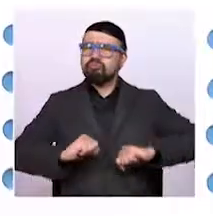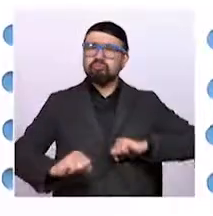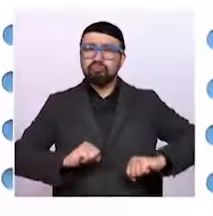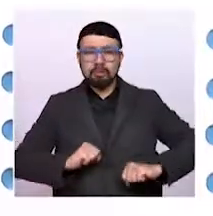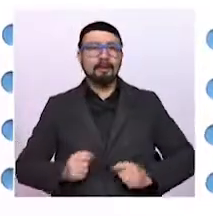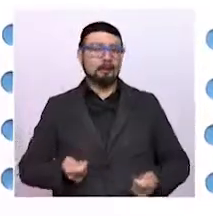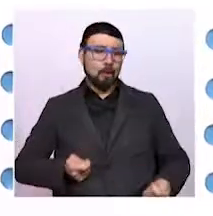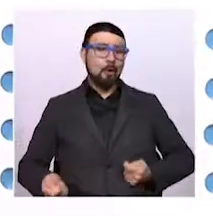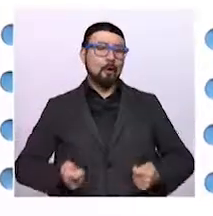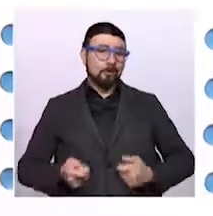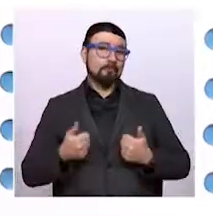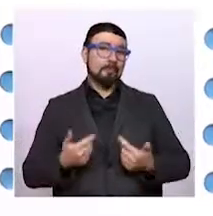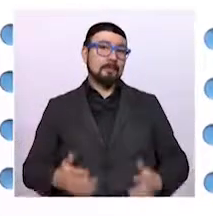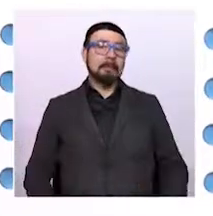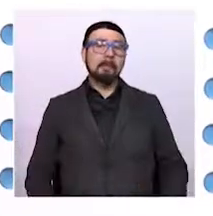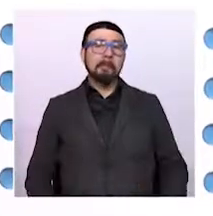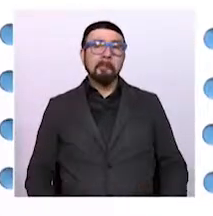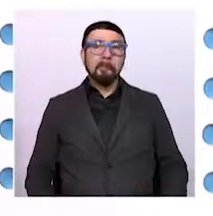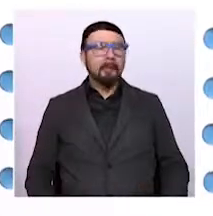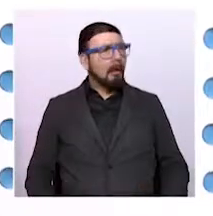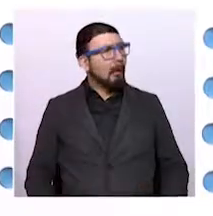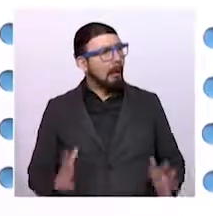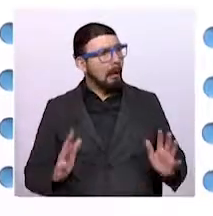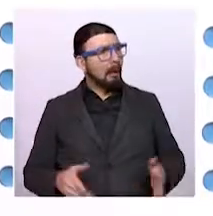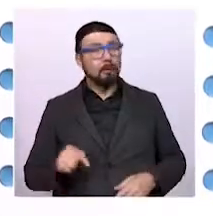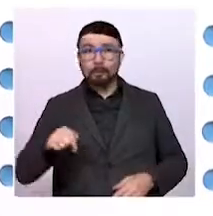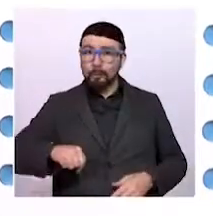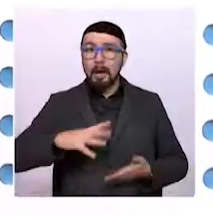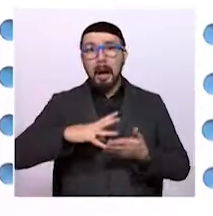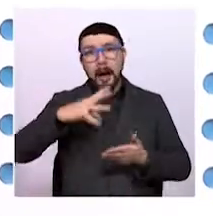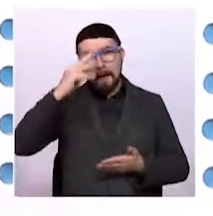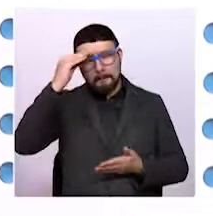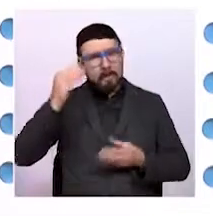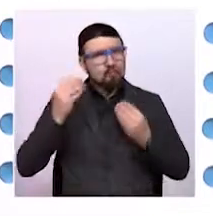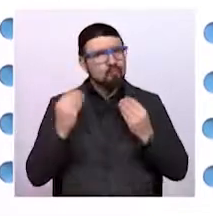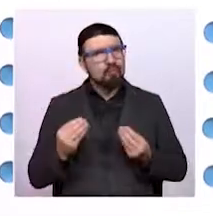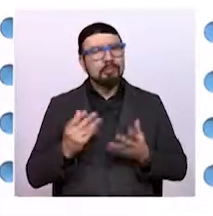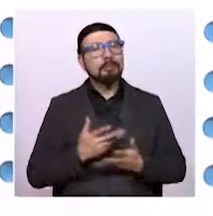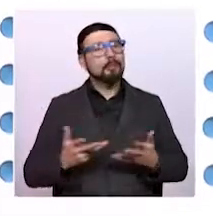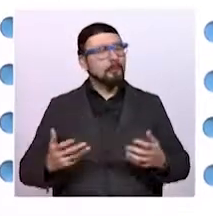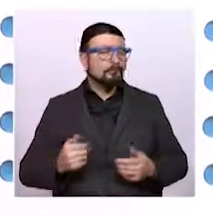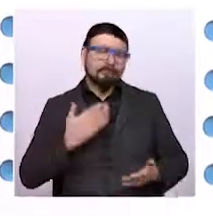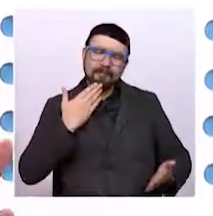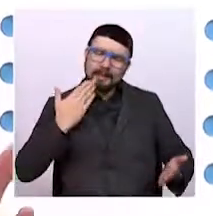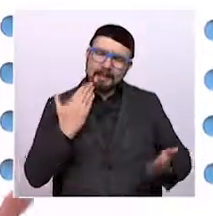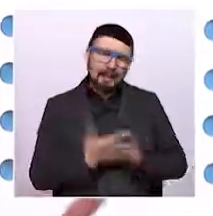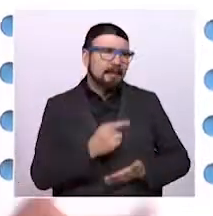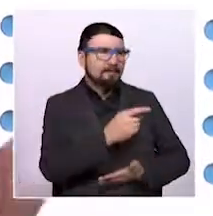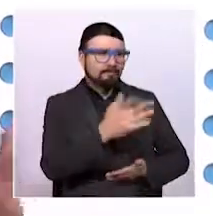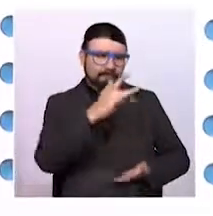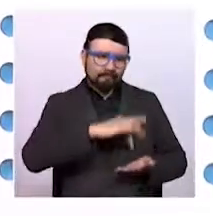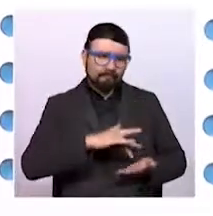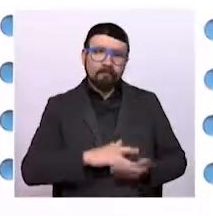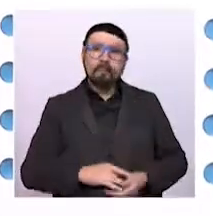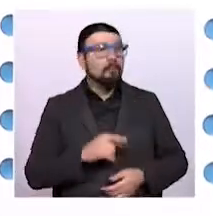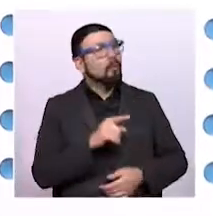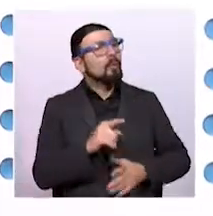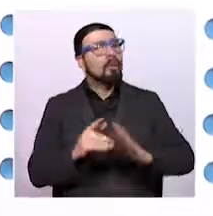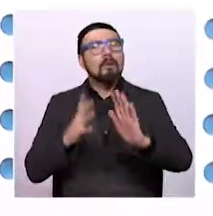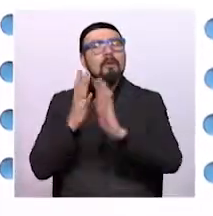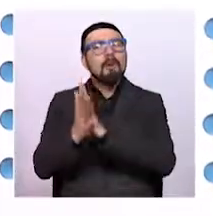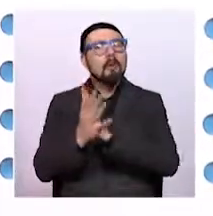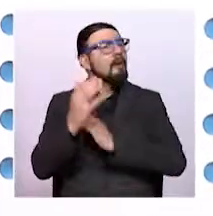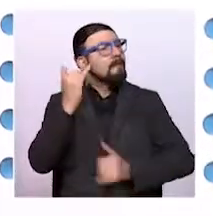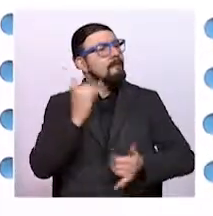doctora hemos aprendido muchísimo hoy de verdad que muchas gracias por este espacio cuál sería ese mensaje final para